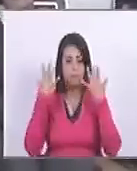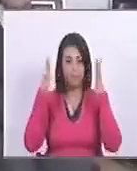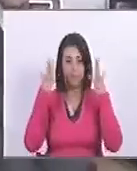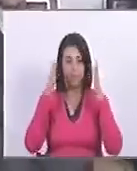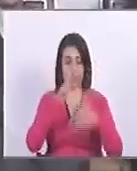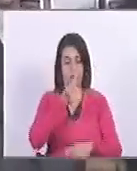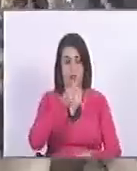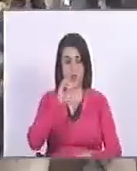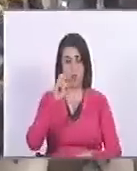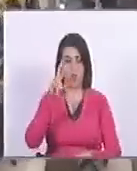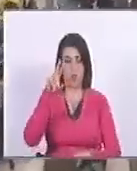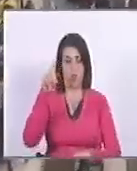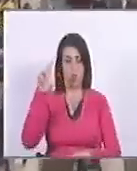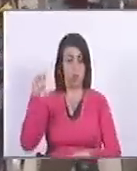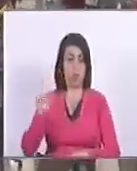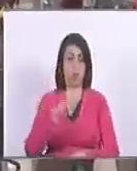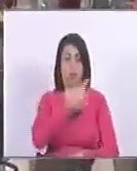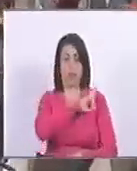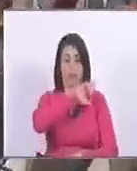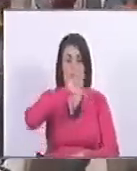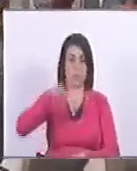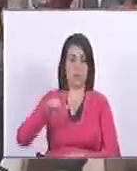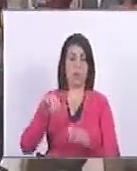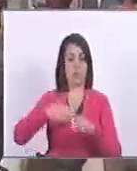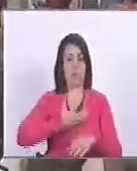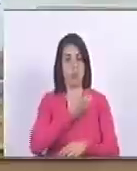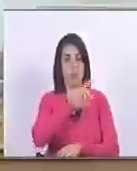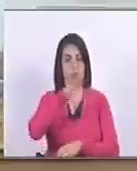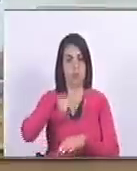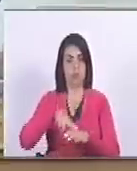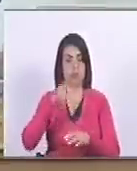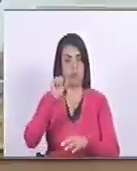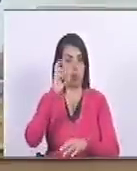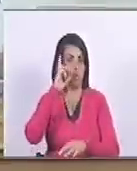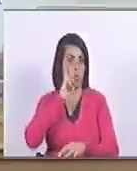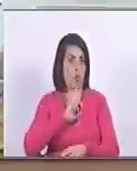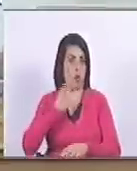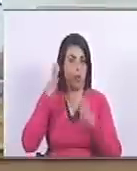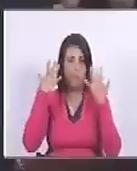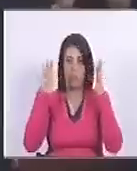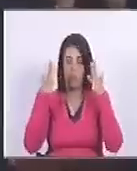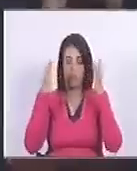Lourdes Sánchez, directora de la Coral Nacional Simón Bolívar.